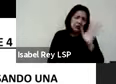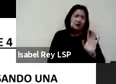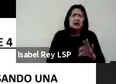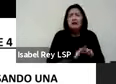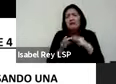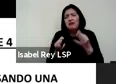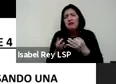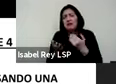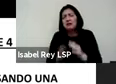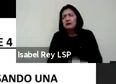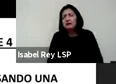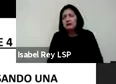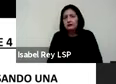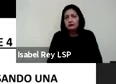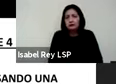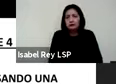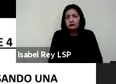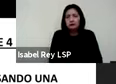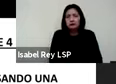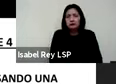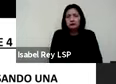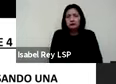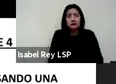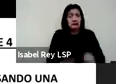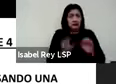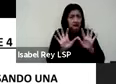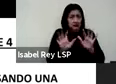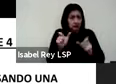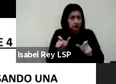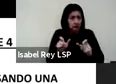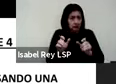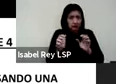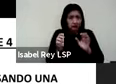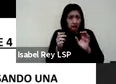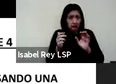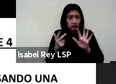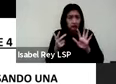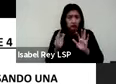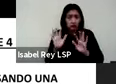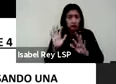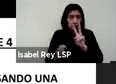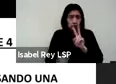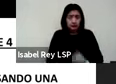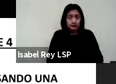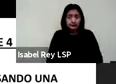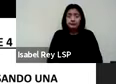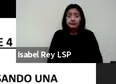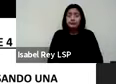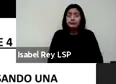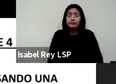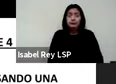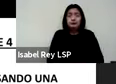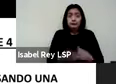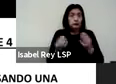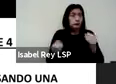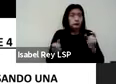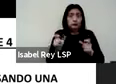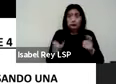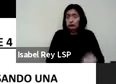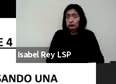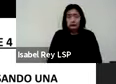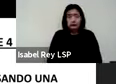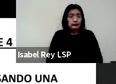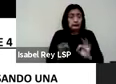familia cercana. 10 personas, 5, 8, 12, mucha gente,